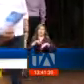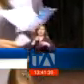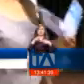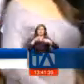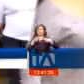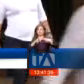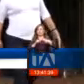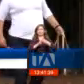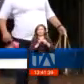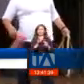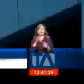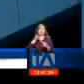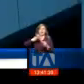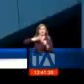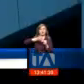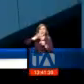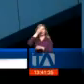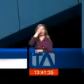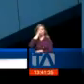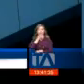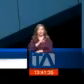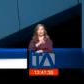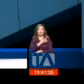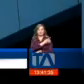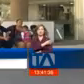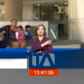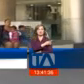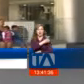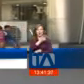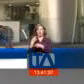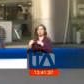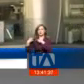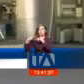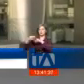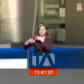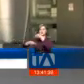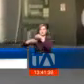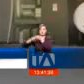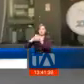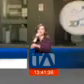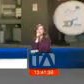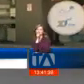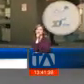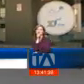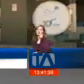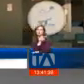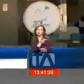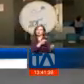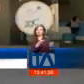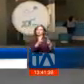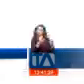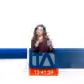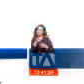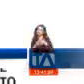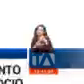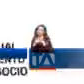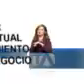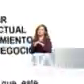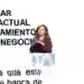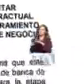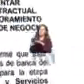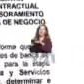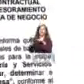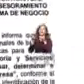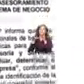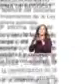de los principales objetivos de la decisión de delegar su administración a un inversor privado. El proceso empezó con la invitación a